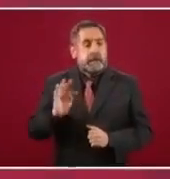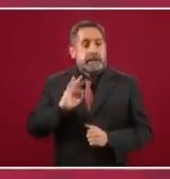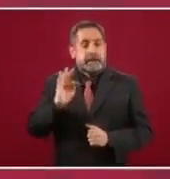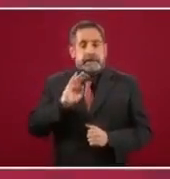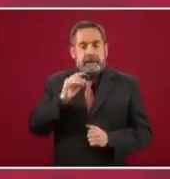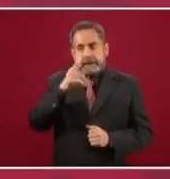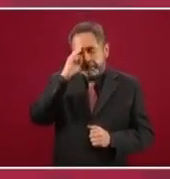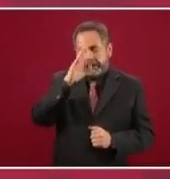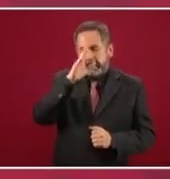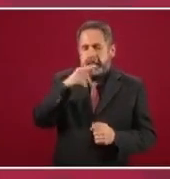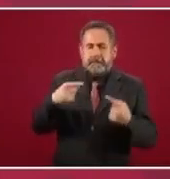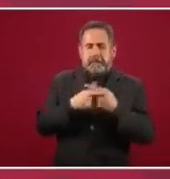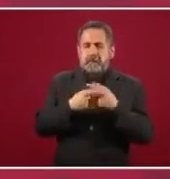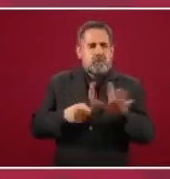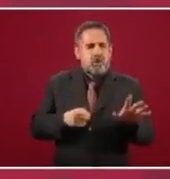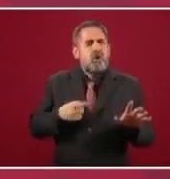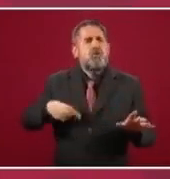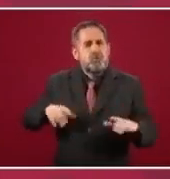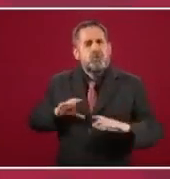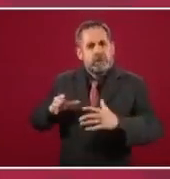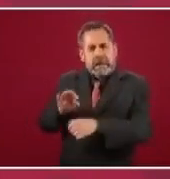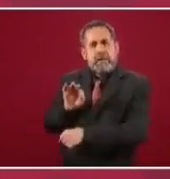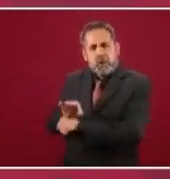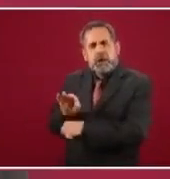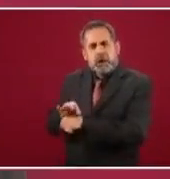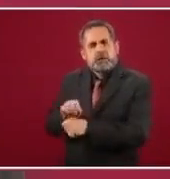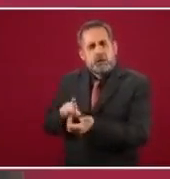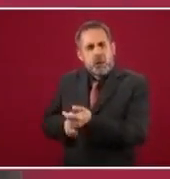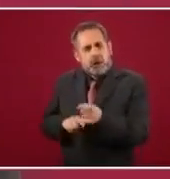contradictorio, protección,